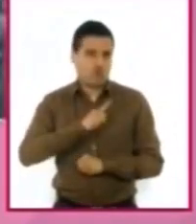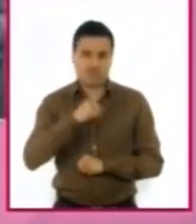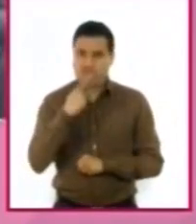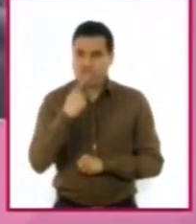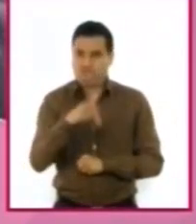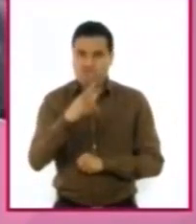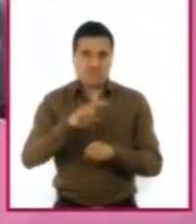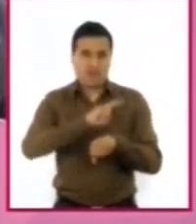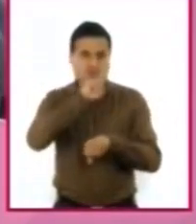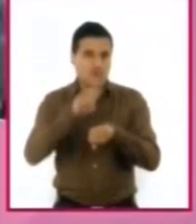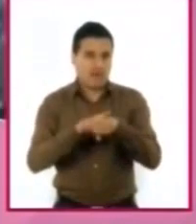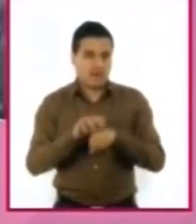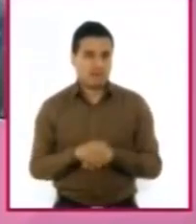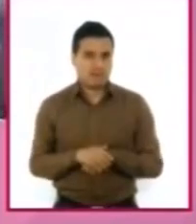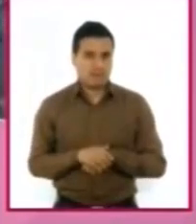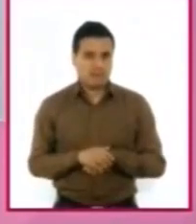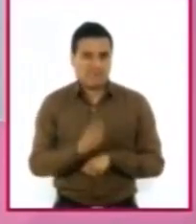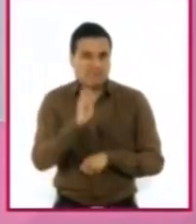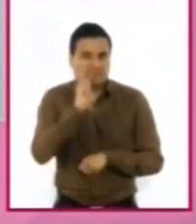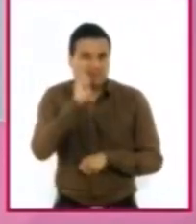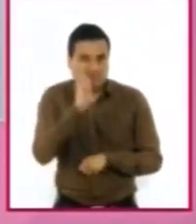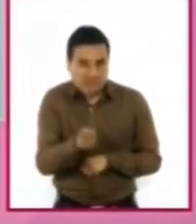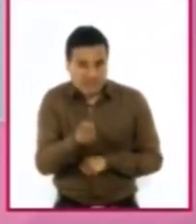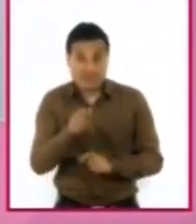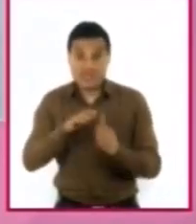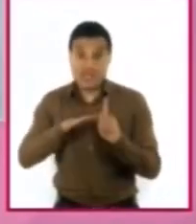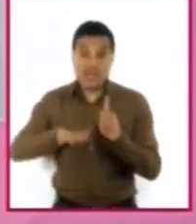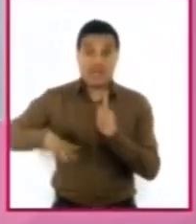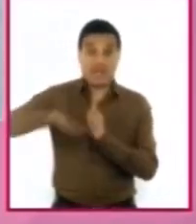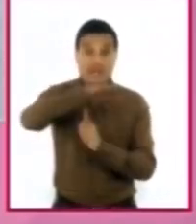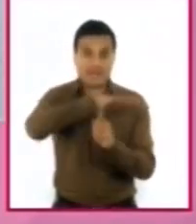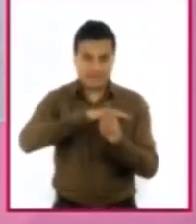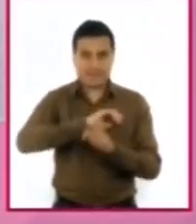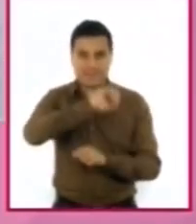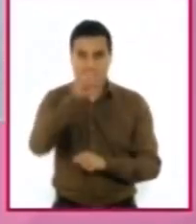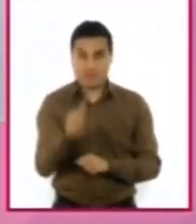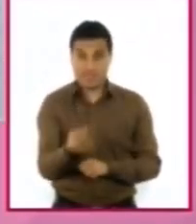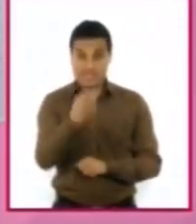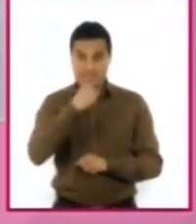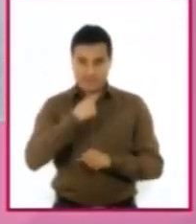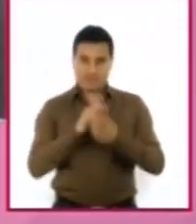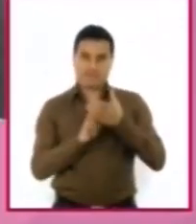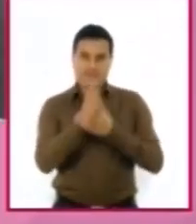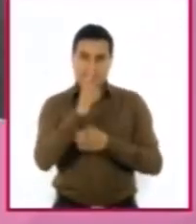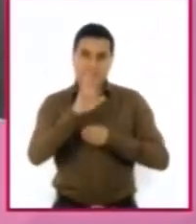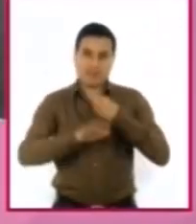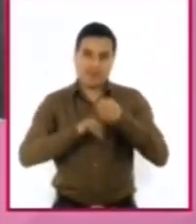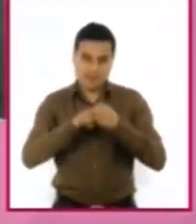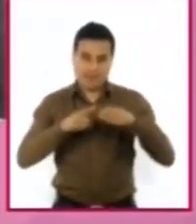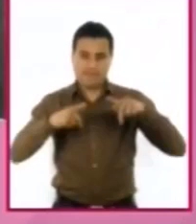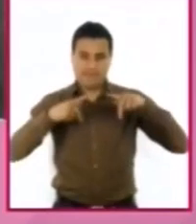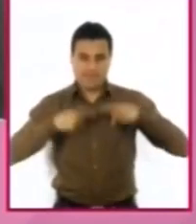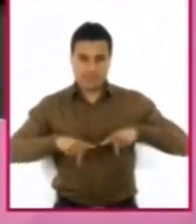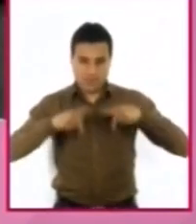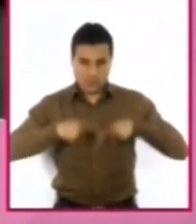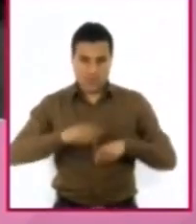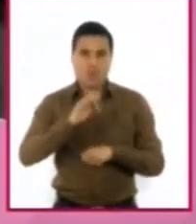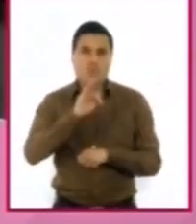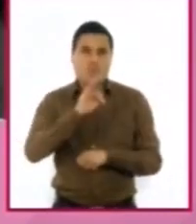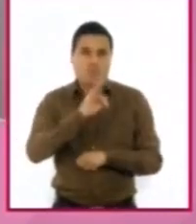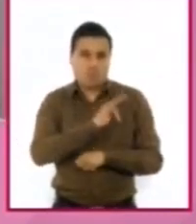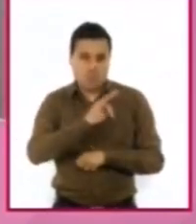selección natural es el efecto del medio ambiente sobre el material hereditario de la población, ya sea favoreciendo su reproducción